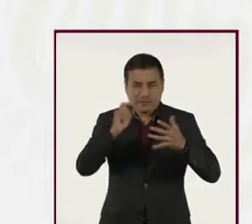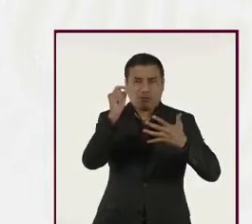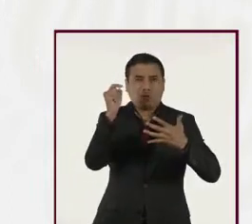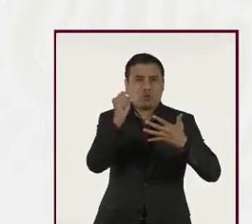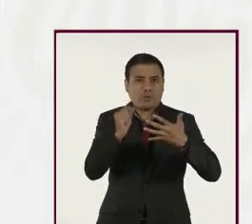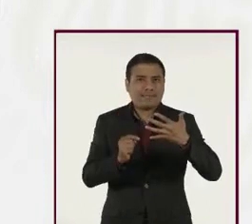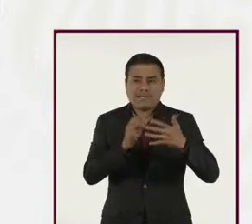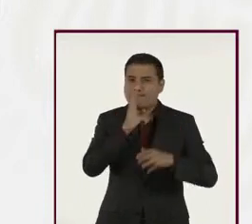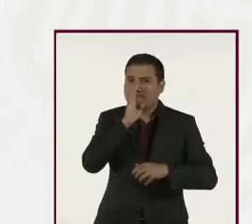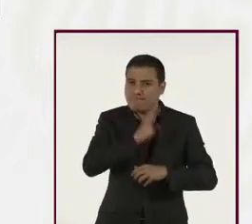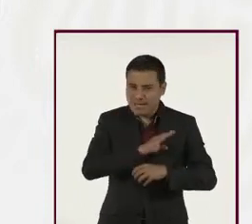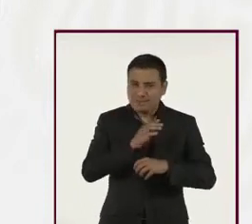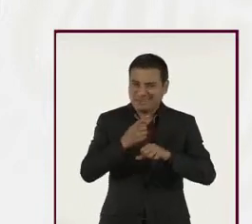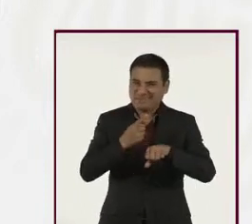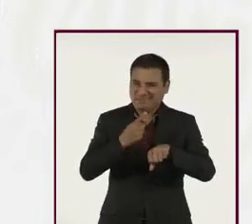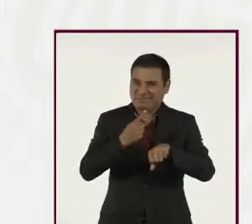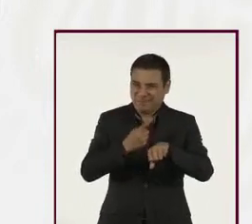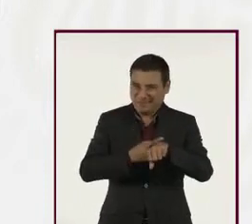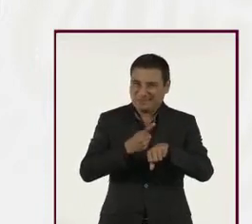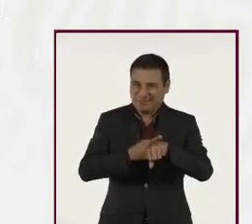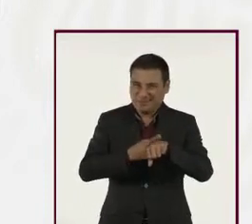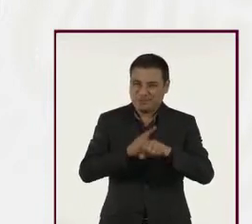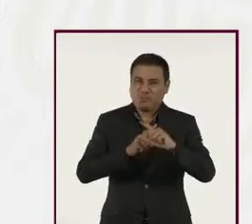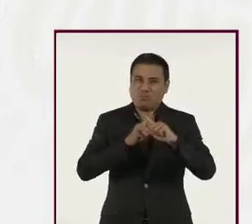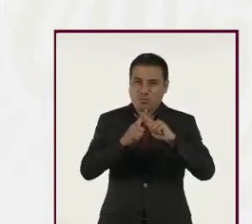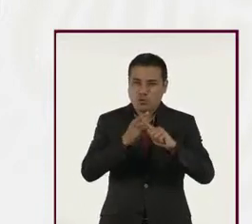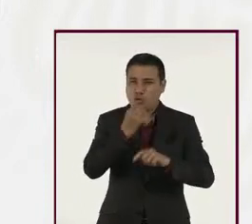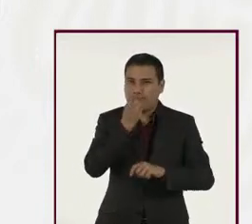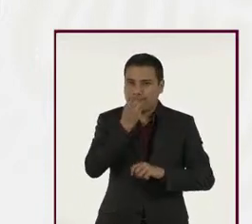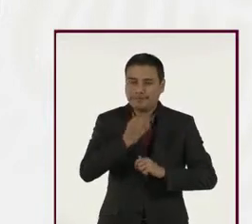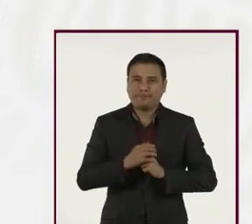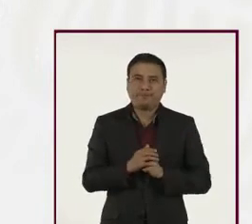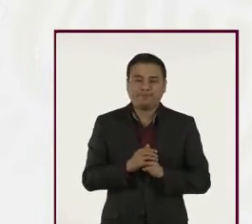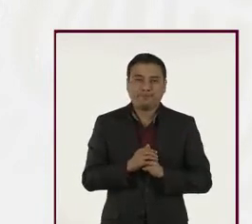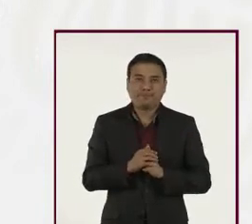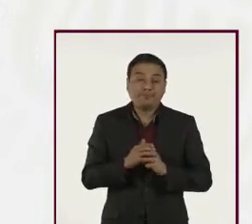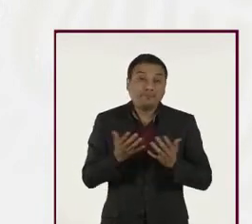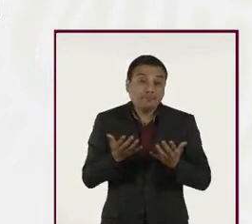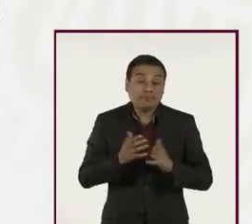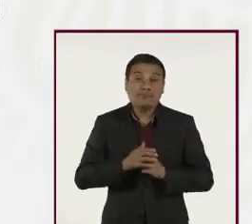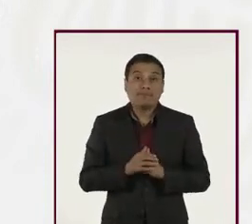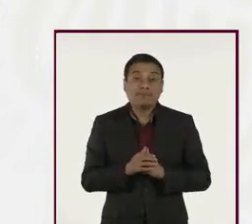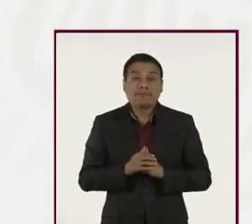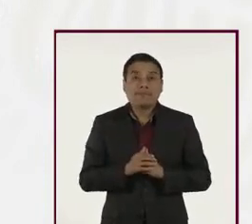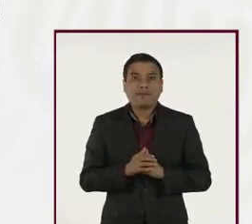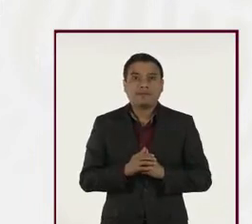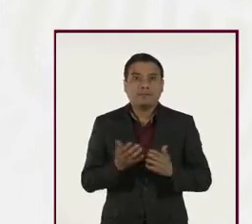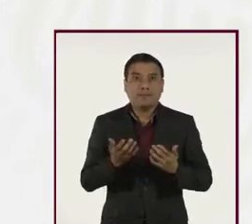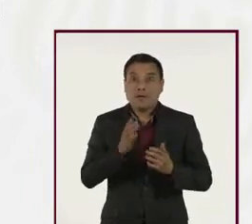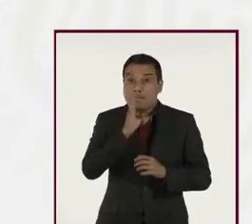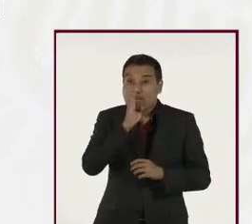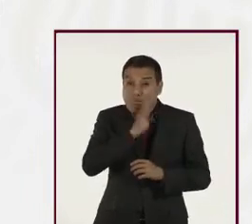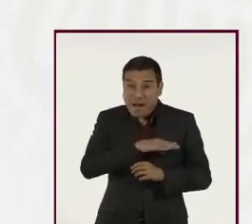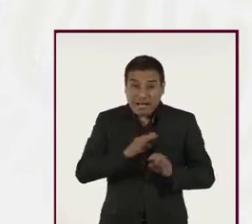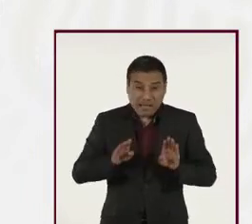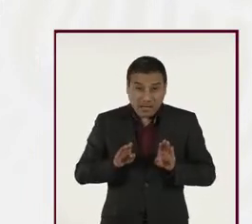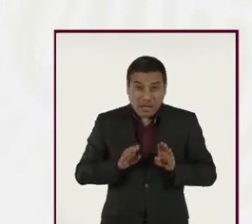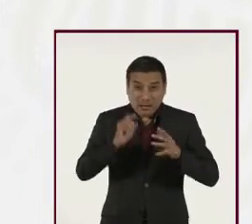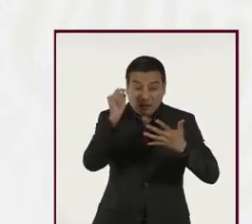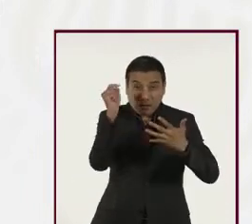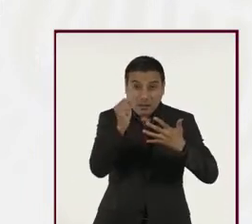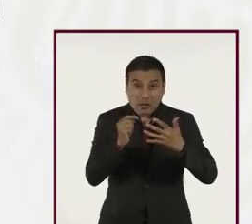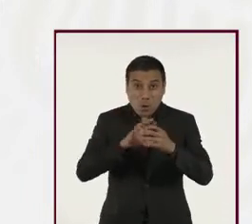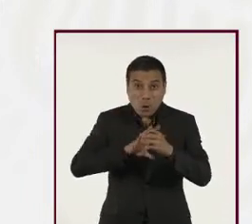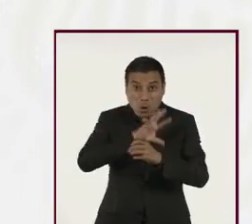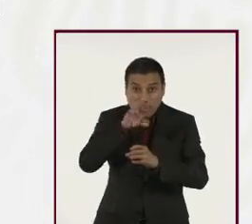en relación a la ingesta de alimentos. Y bueno, como característica es que no se cumplen la totalidad de los criterios, pero sí se